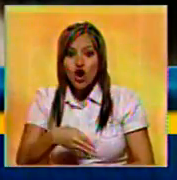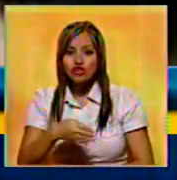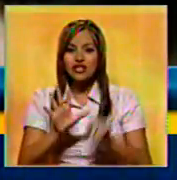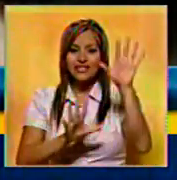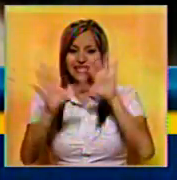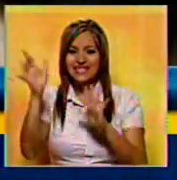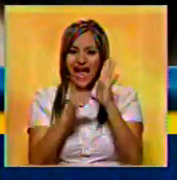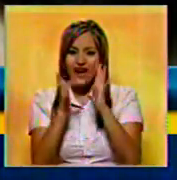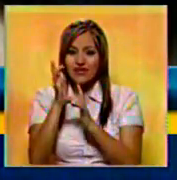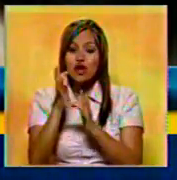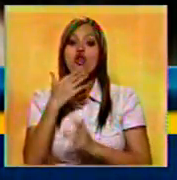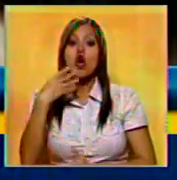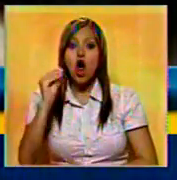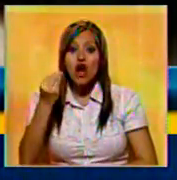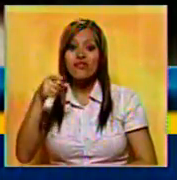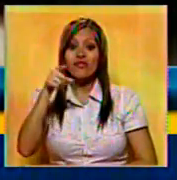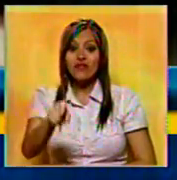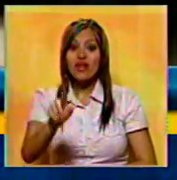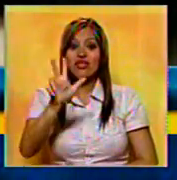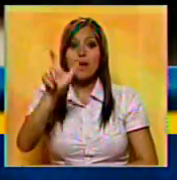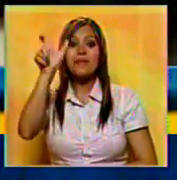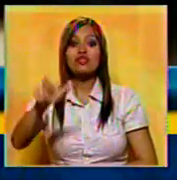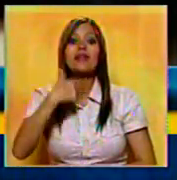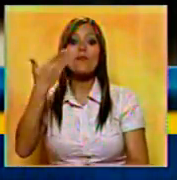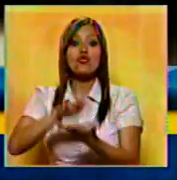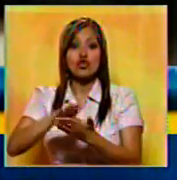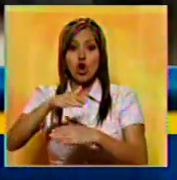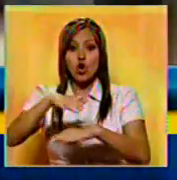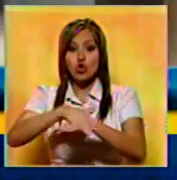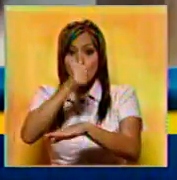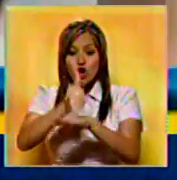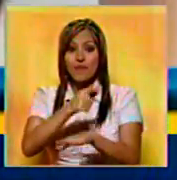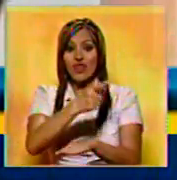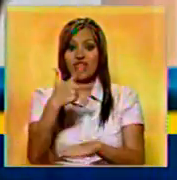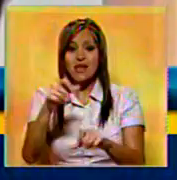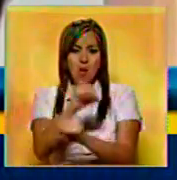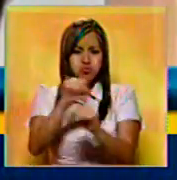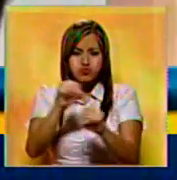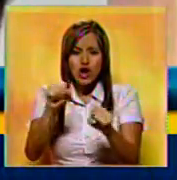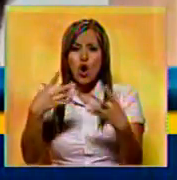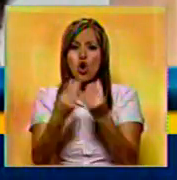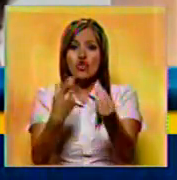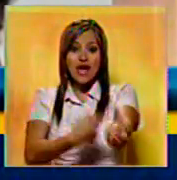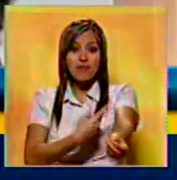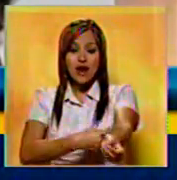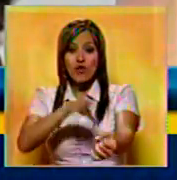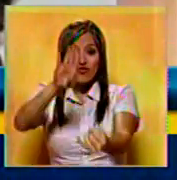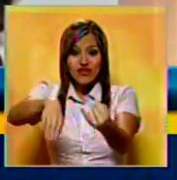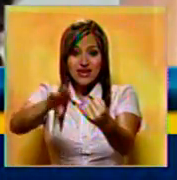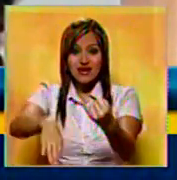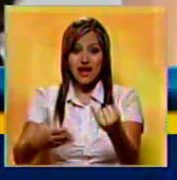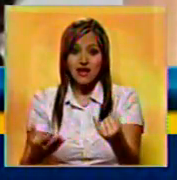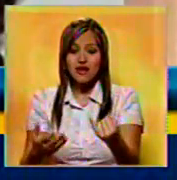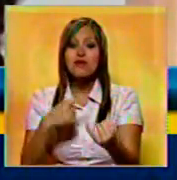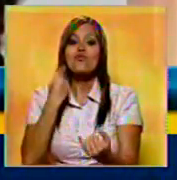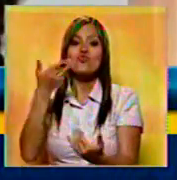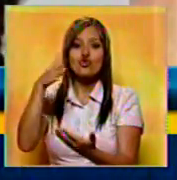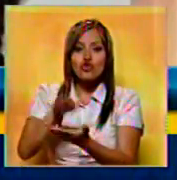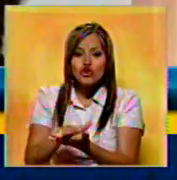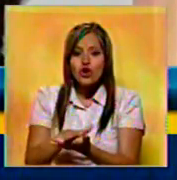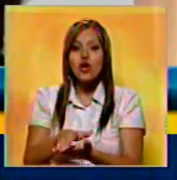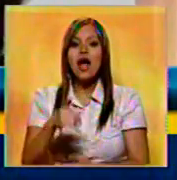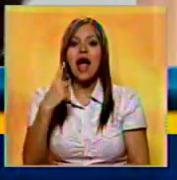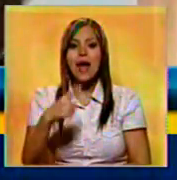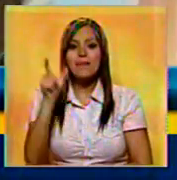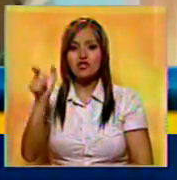de abril. El joven ha sido acusado de las 3 muertes por las 2 bombas que colocó junto con su hermano en la recta final del evento y por el fallecimiento a tiros